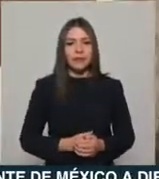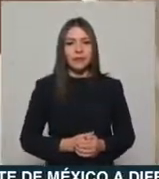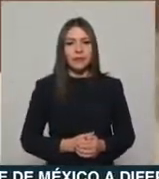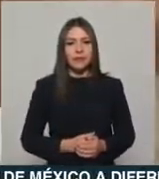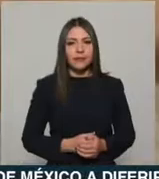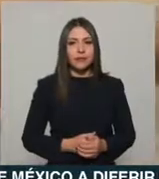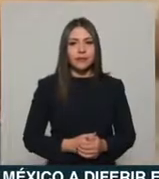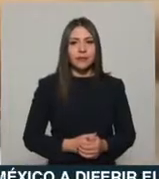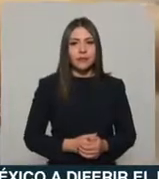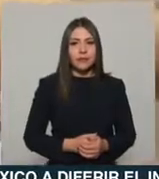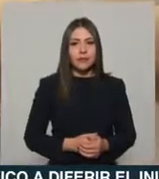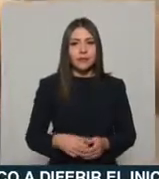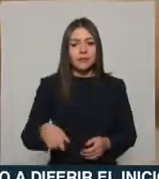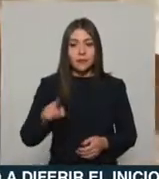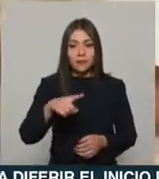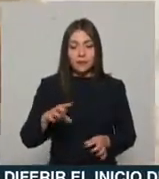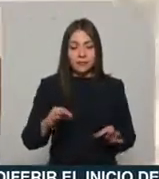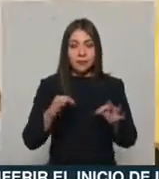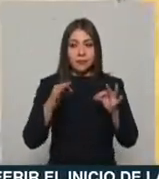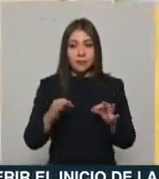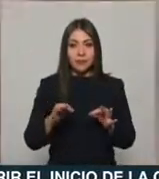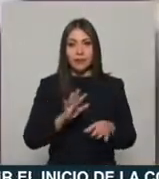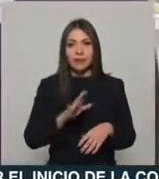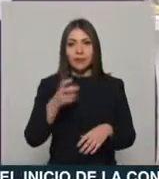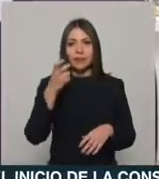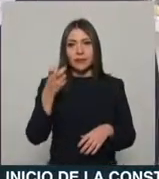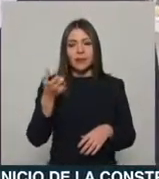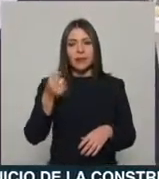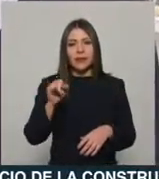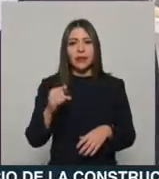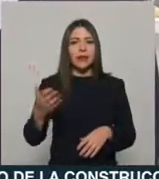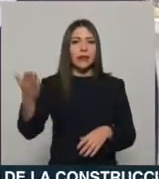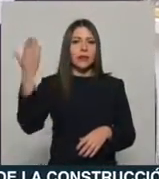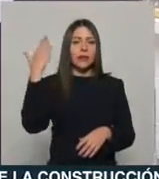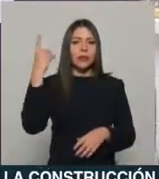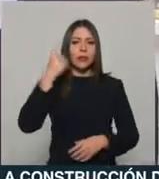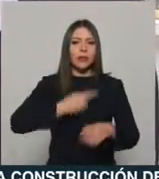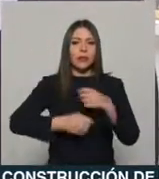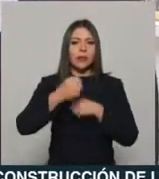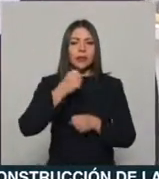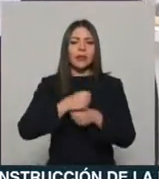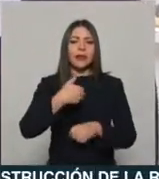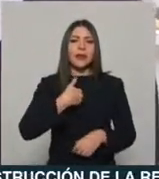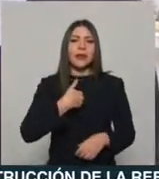Y acá están. De acá. Así es como salen. Sí, el año pasado yo fui elegido por la